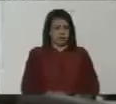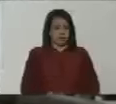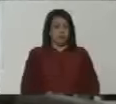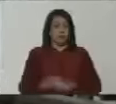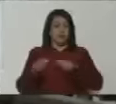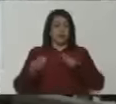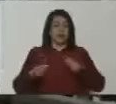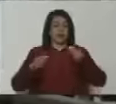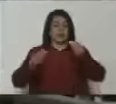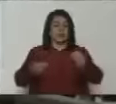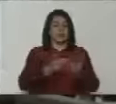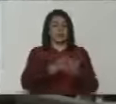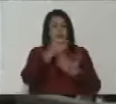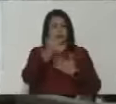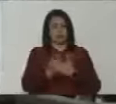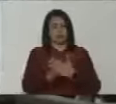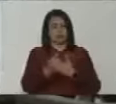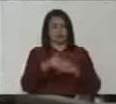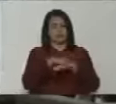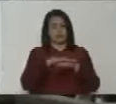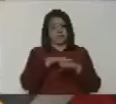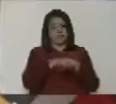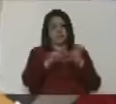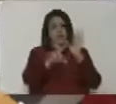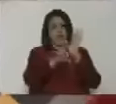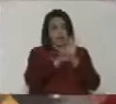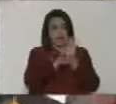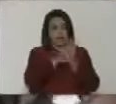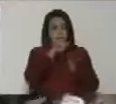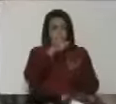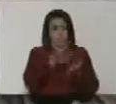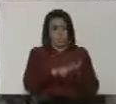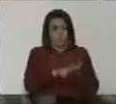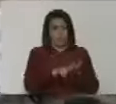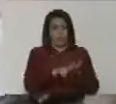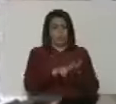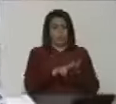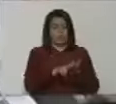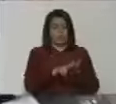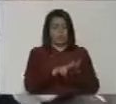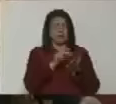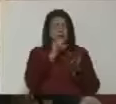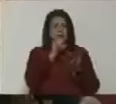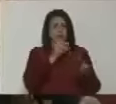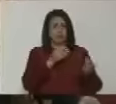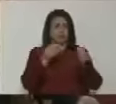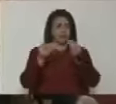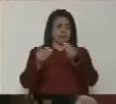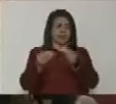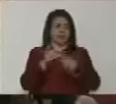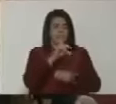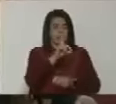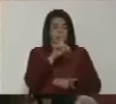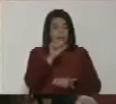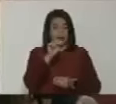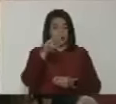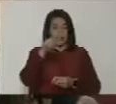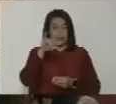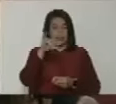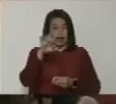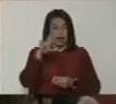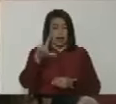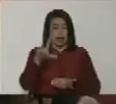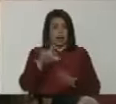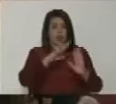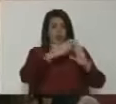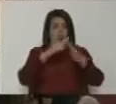Reciben el proyecto de ley, la ley sancionada. Daniela Gil, de